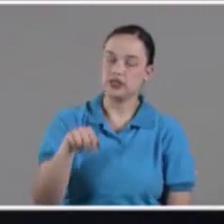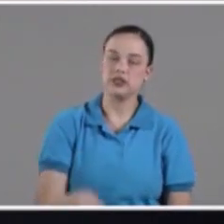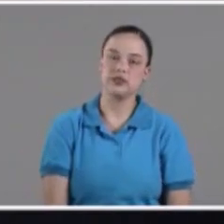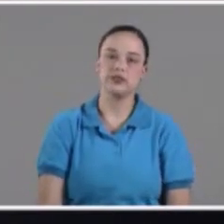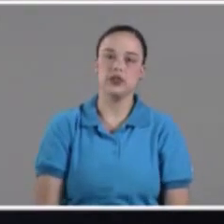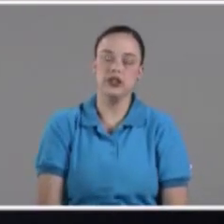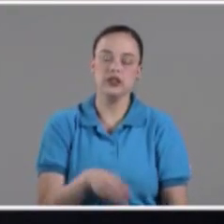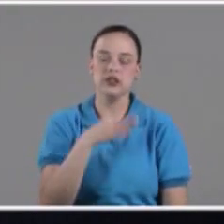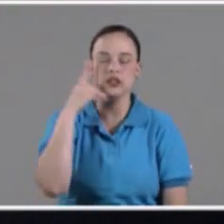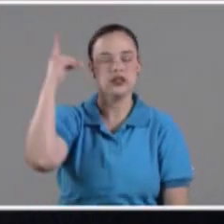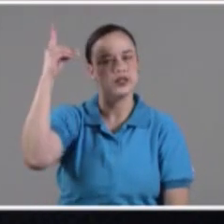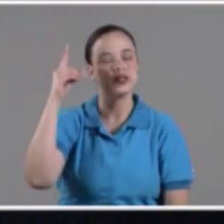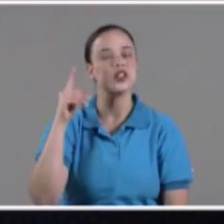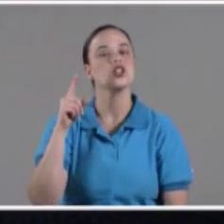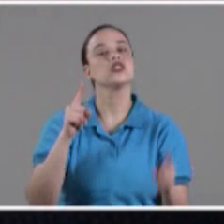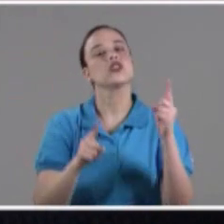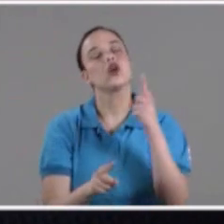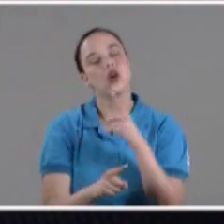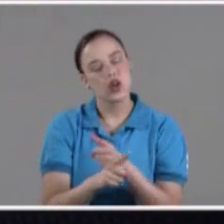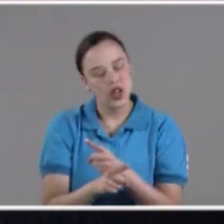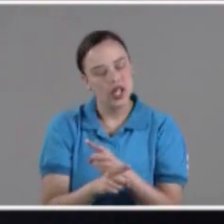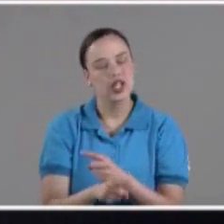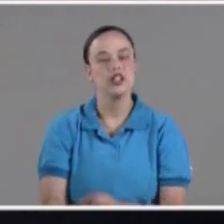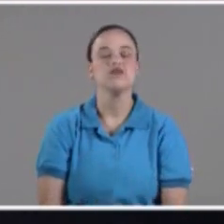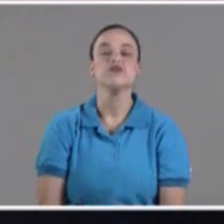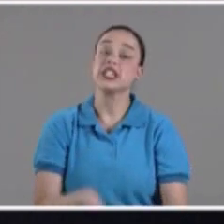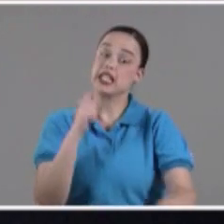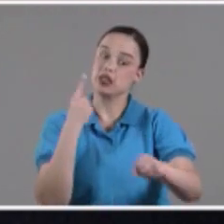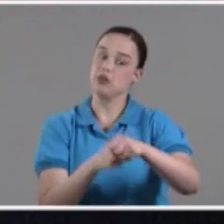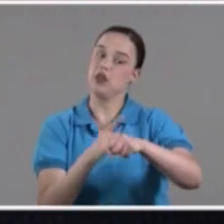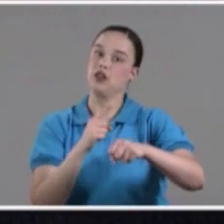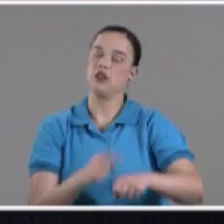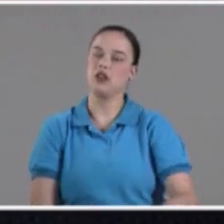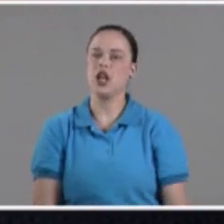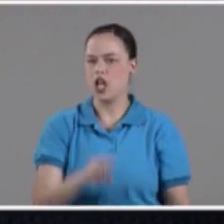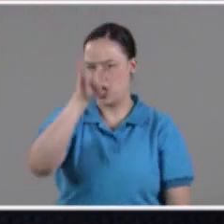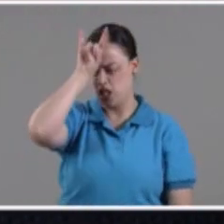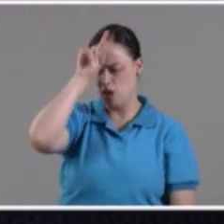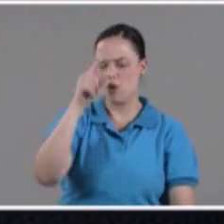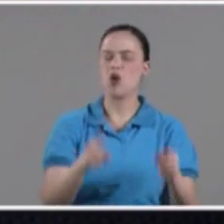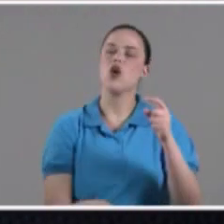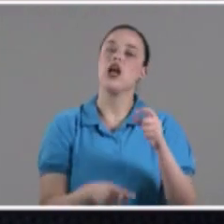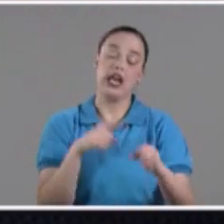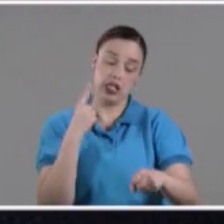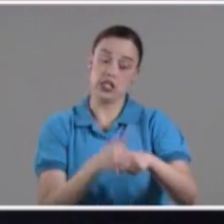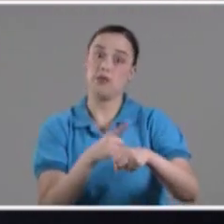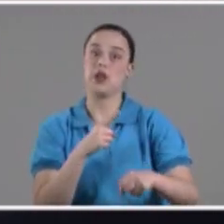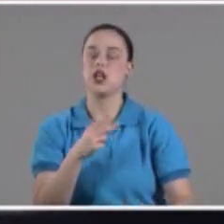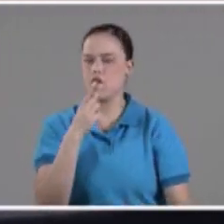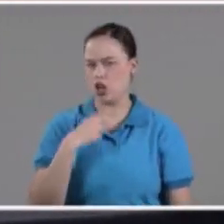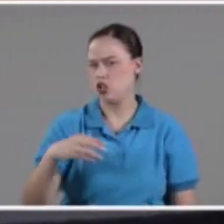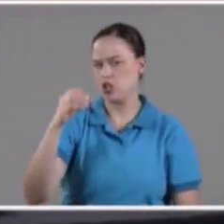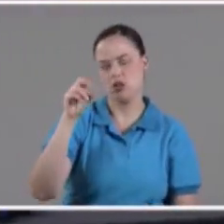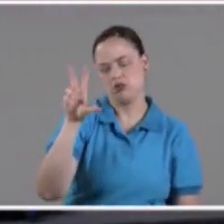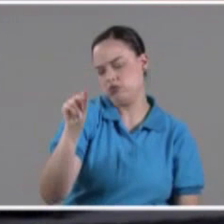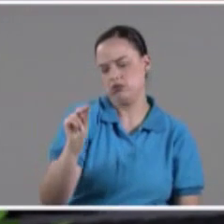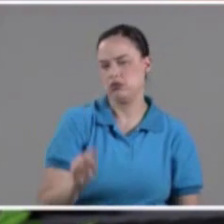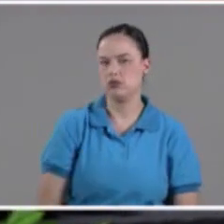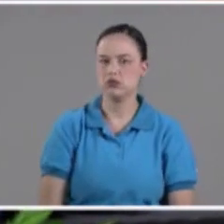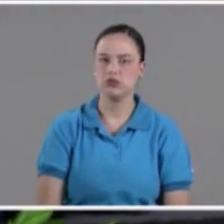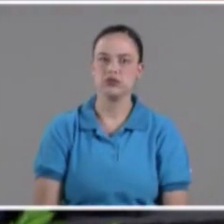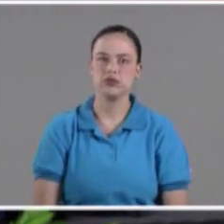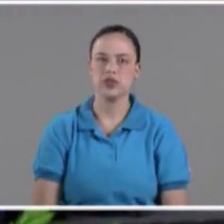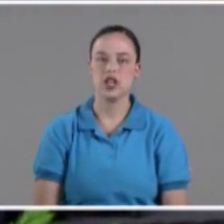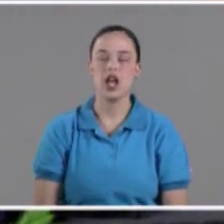oigo el el corrige a sus hijos Ah el agarra a sus hijos